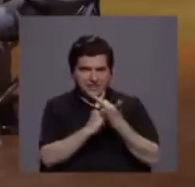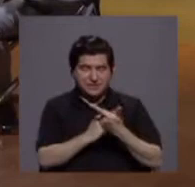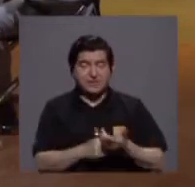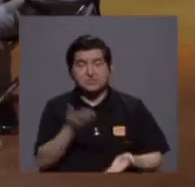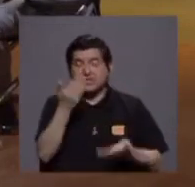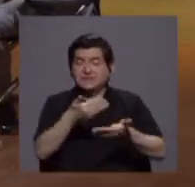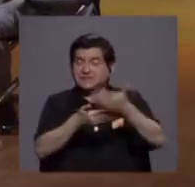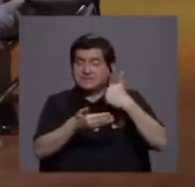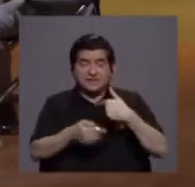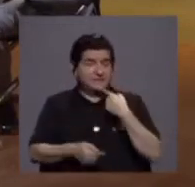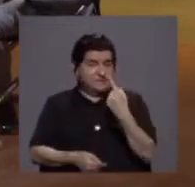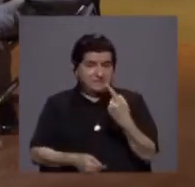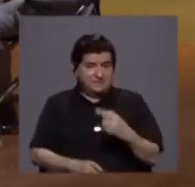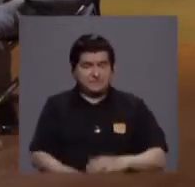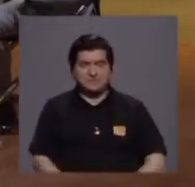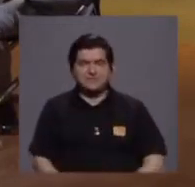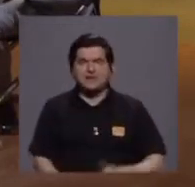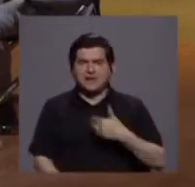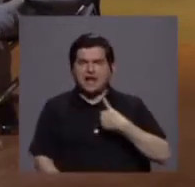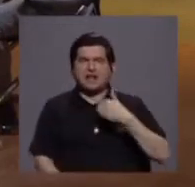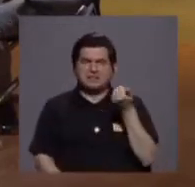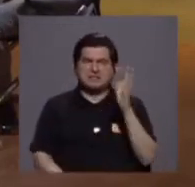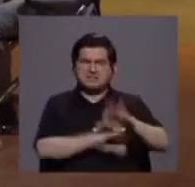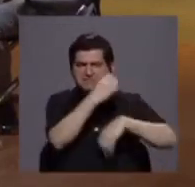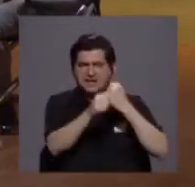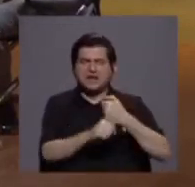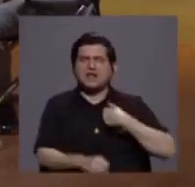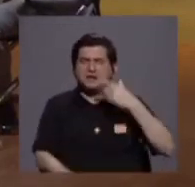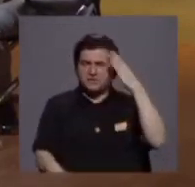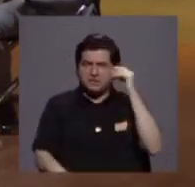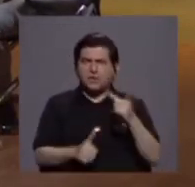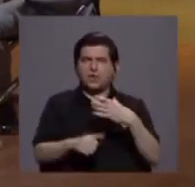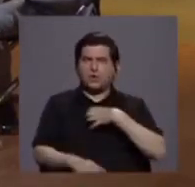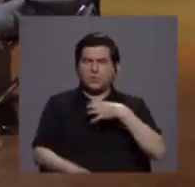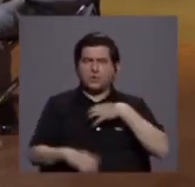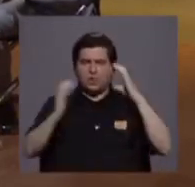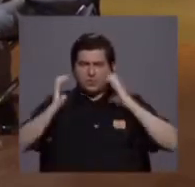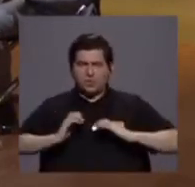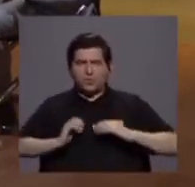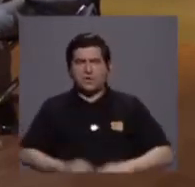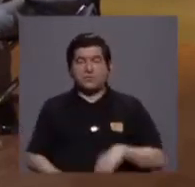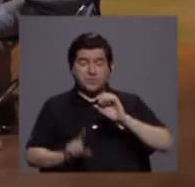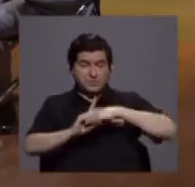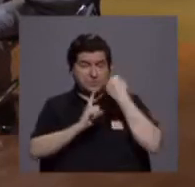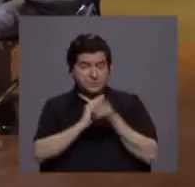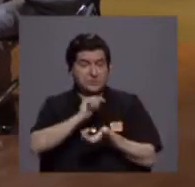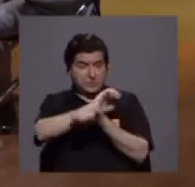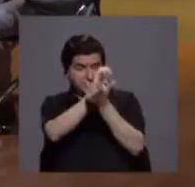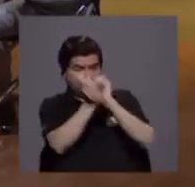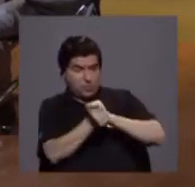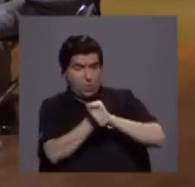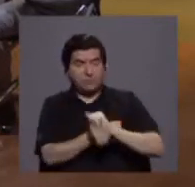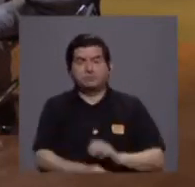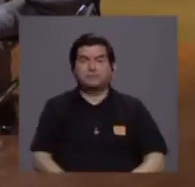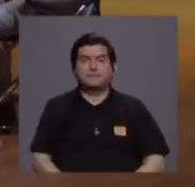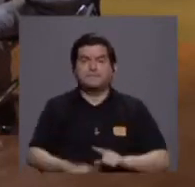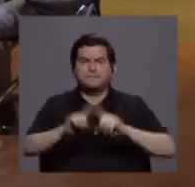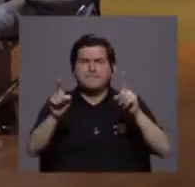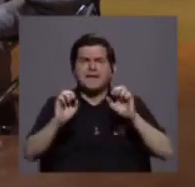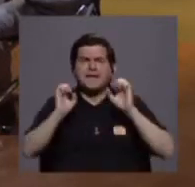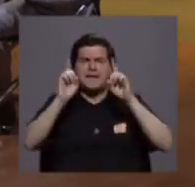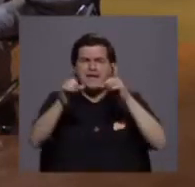ocasión, así como mencioné que cuando tenía 15 años fue que experimenté en mi propio cuerpo una dislocación que me hizo replantearme, pero la